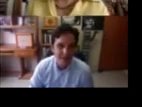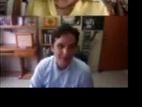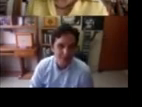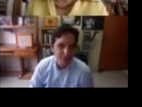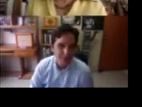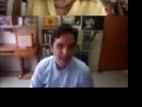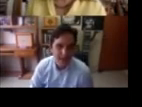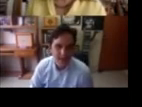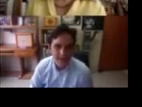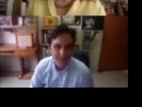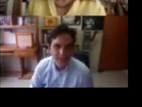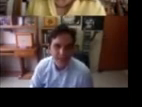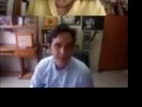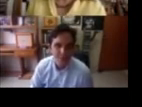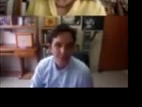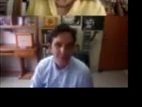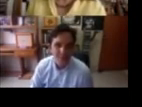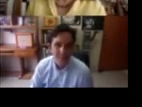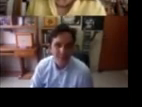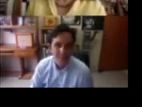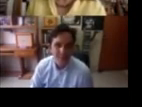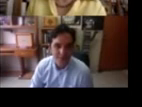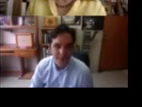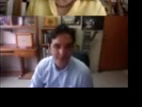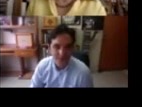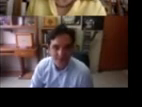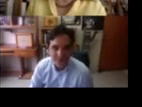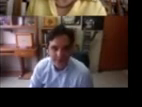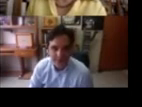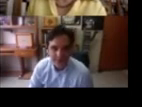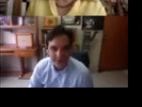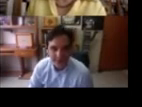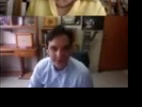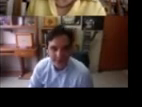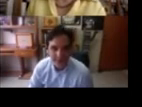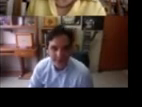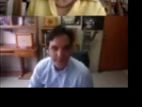El maestro Rubén Blades, que por cierto hoy cumple 72 años,